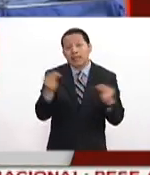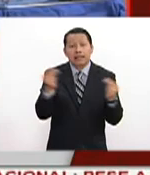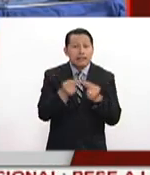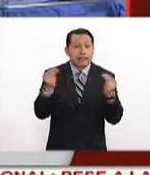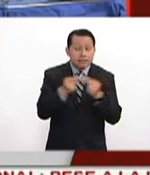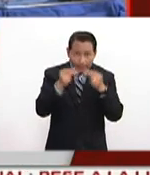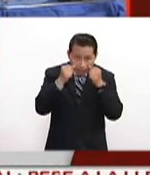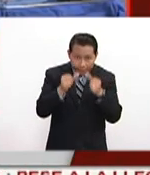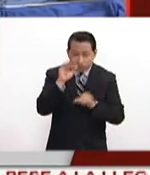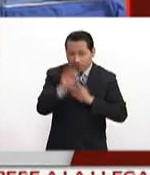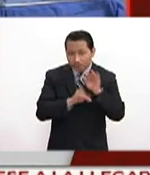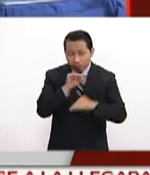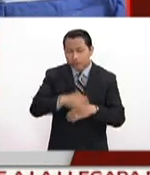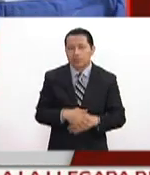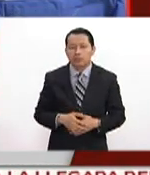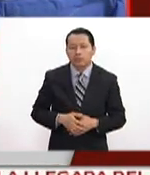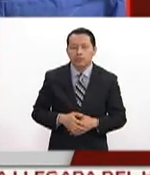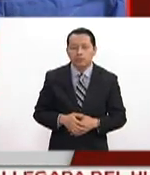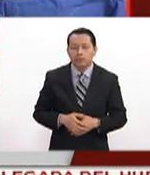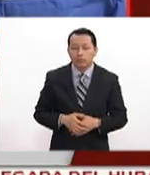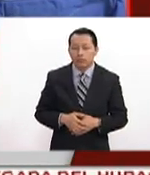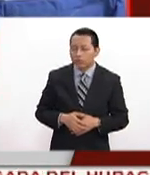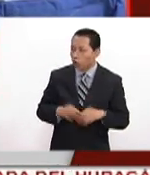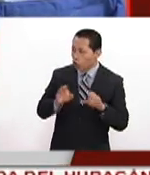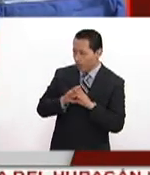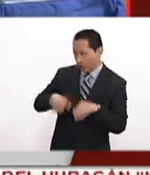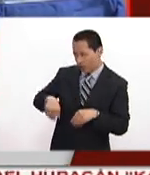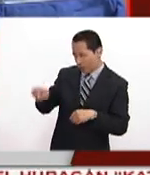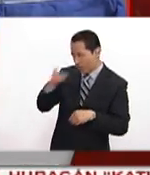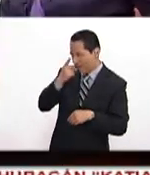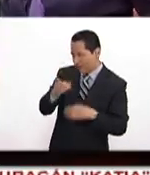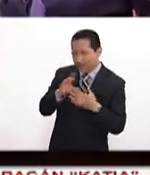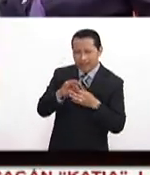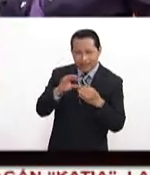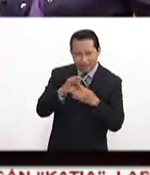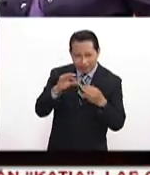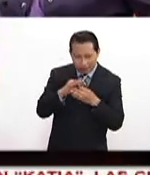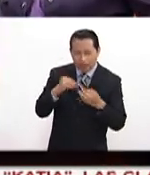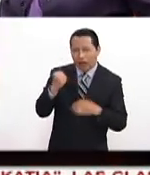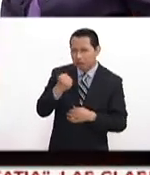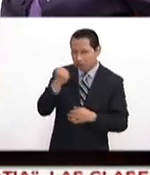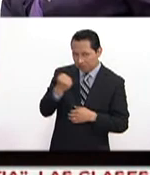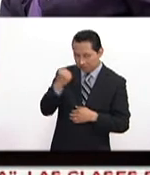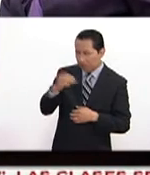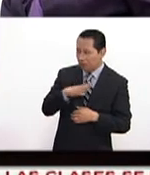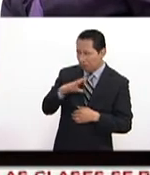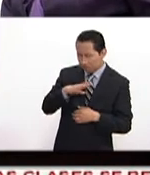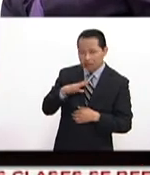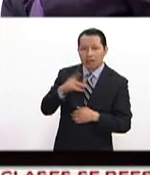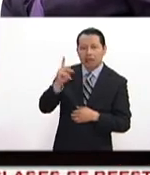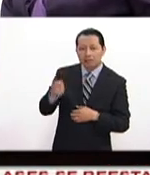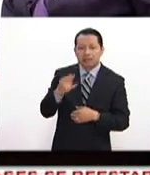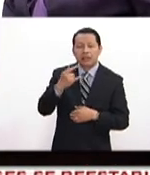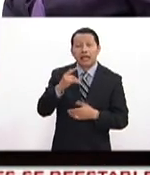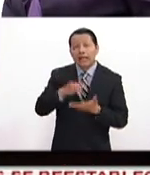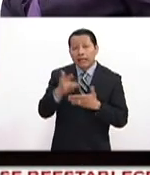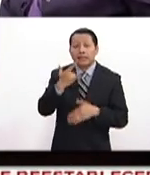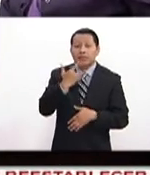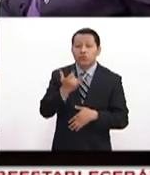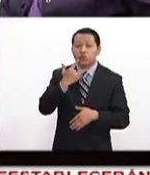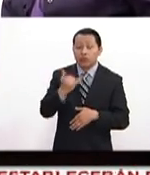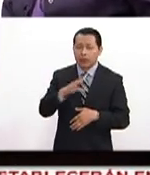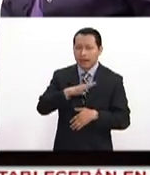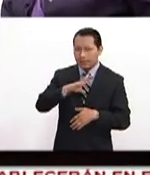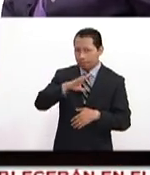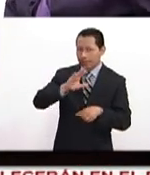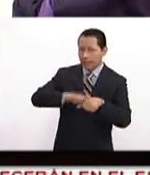cuide. Claro. Y como tú decías, por fortuna, porque también hay que decirlo, por fortuna, gracias a muchos esfuerzos que se han hecho, hay un